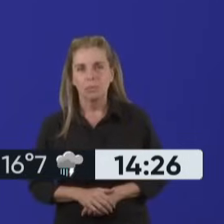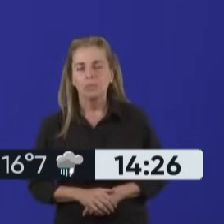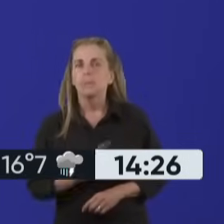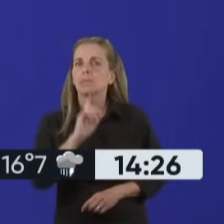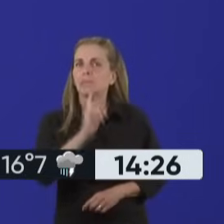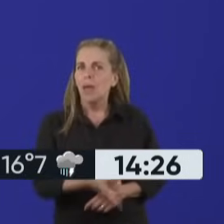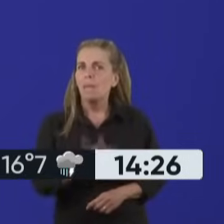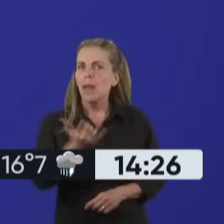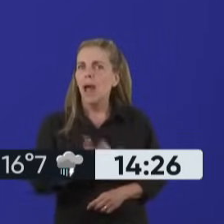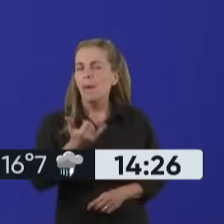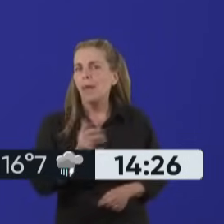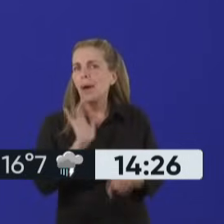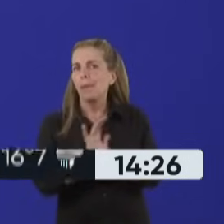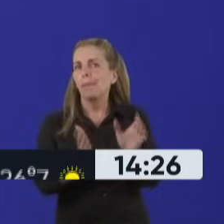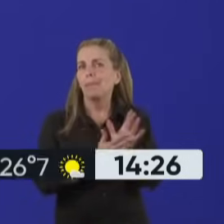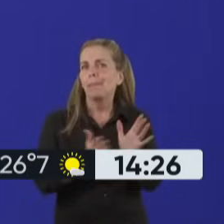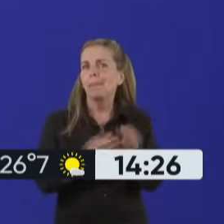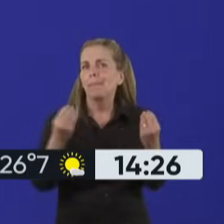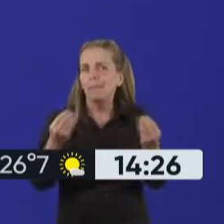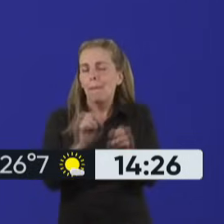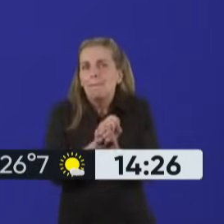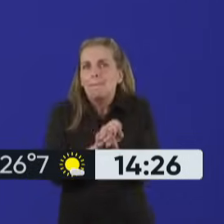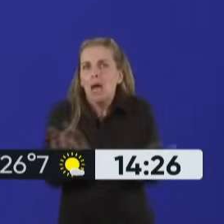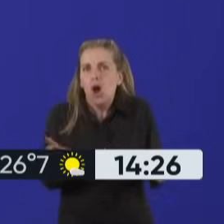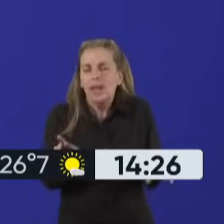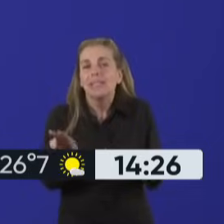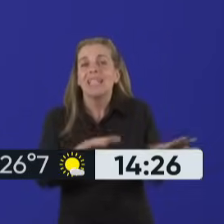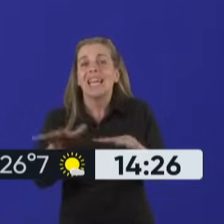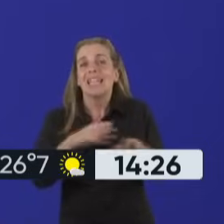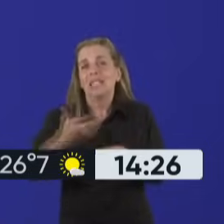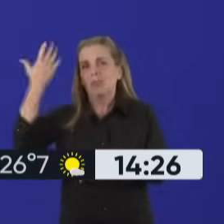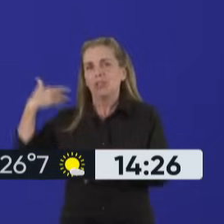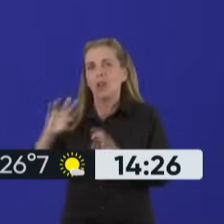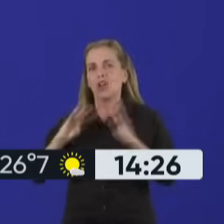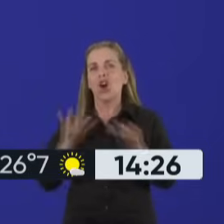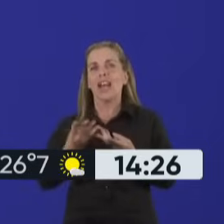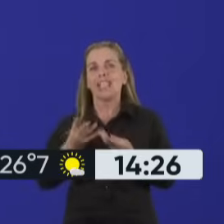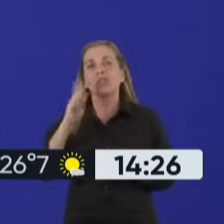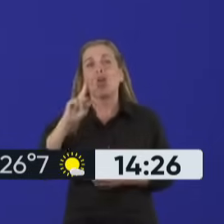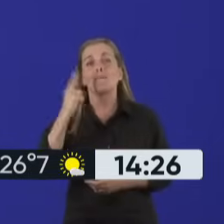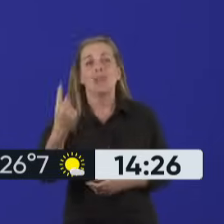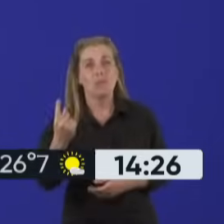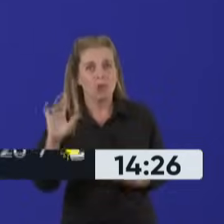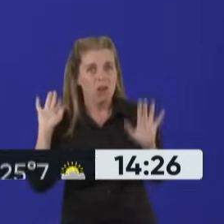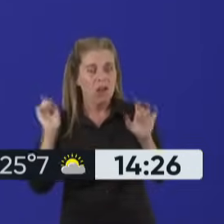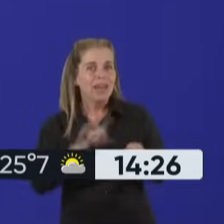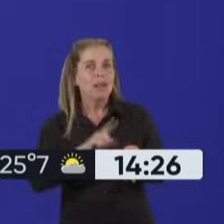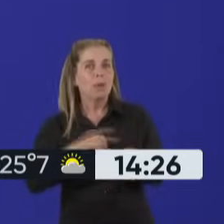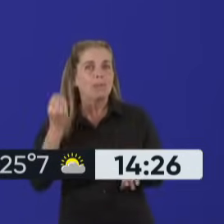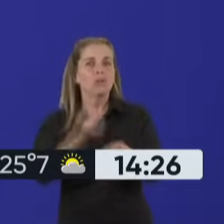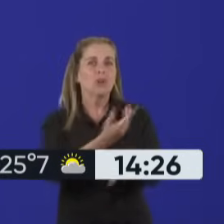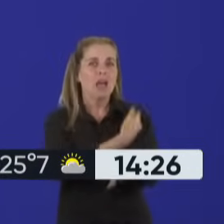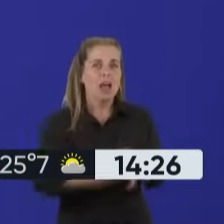Teníamos indicadores sociales peores que los del 2001 al momento de llegar.